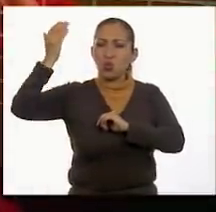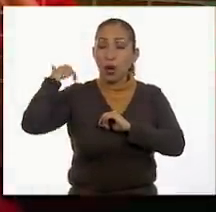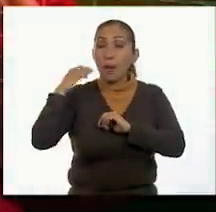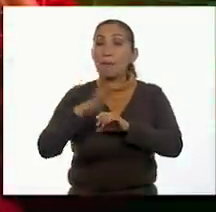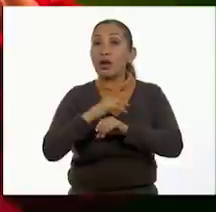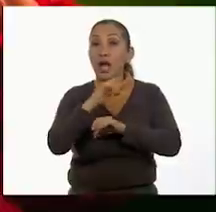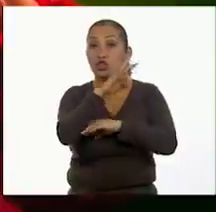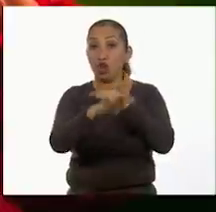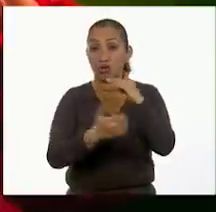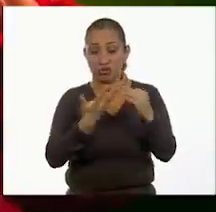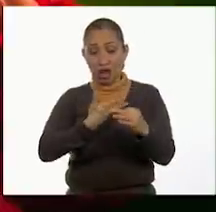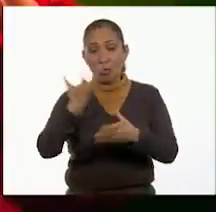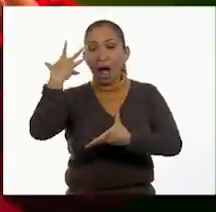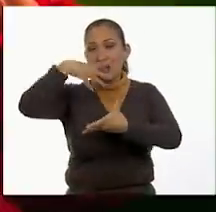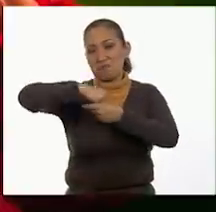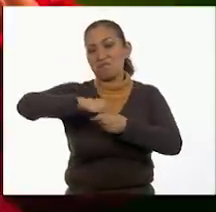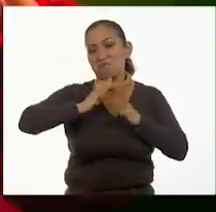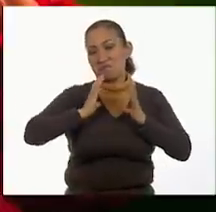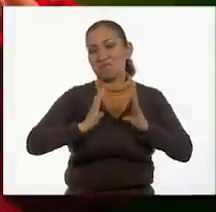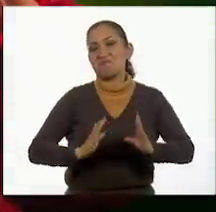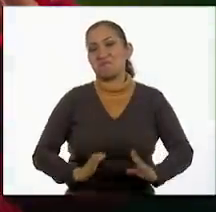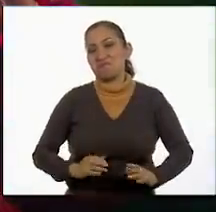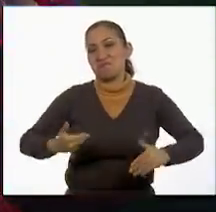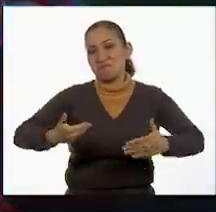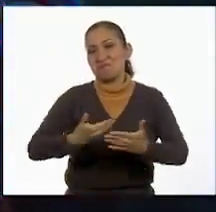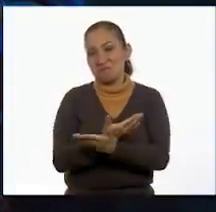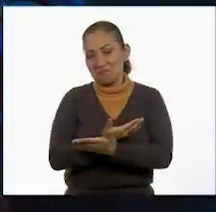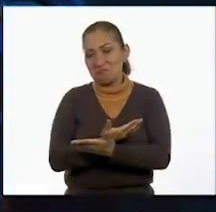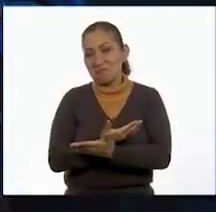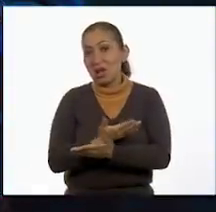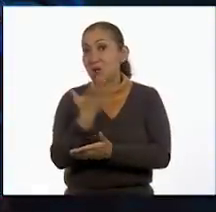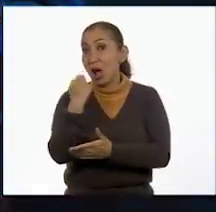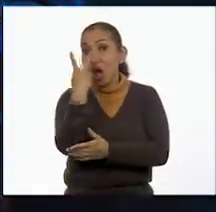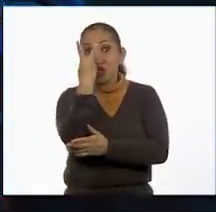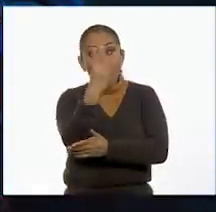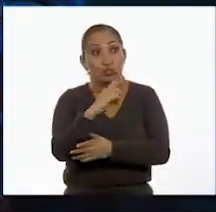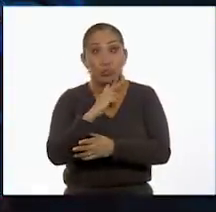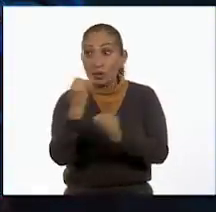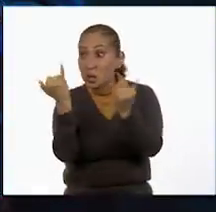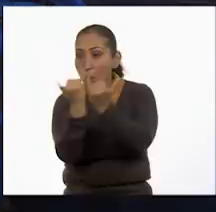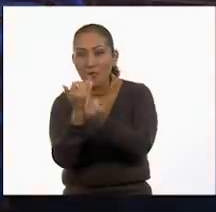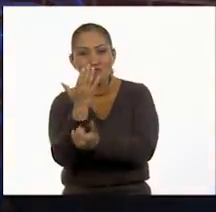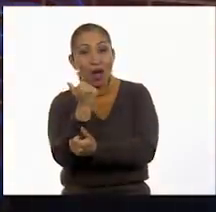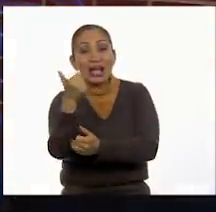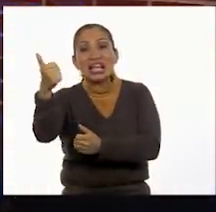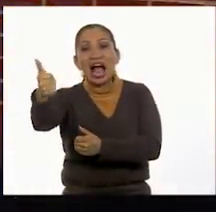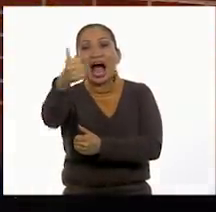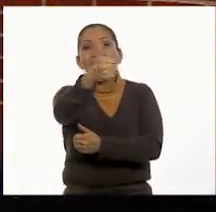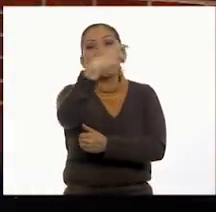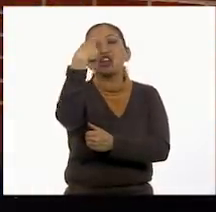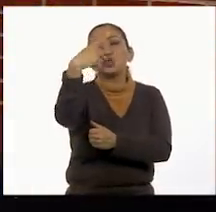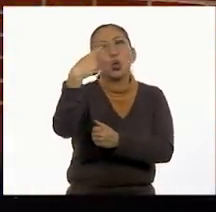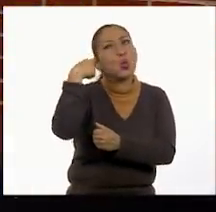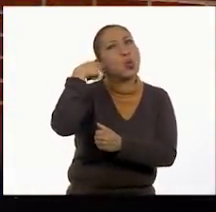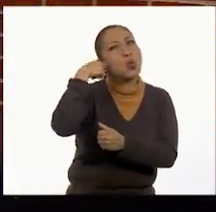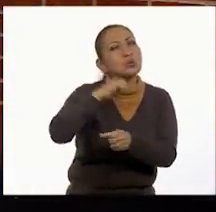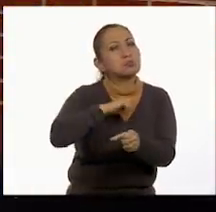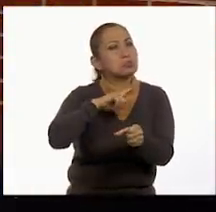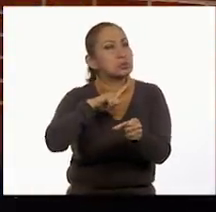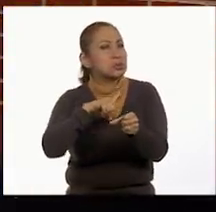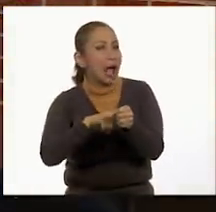ya que todos lo traemos incorporados al nacer. No hay 2 voces iguales, cada una tiene sus